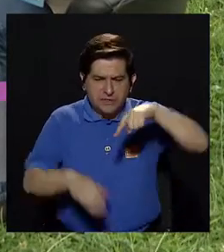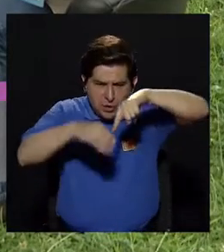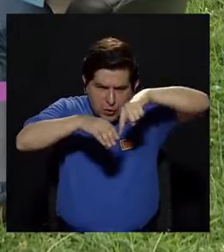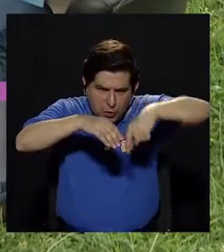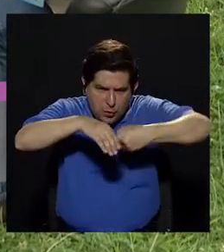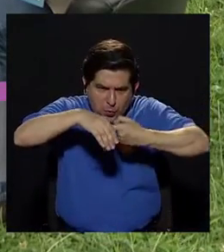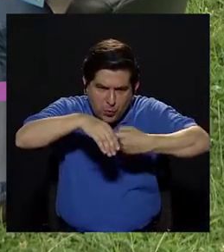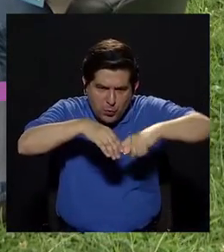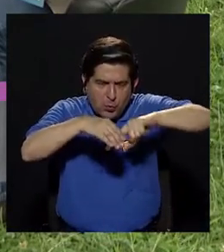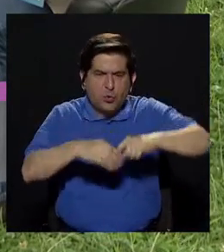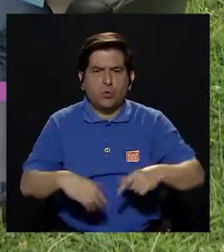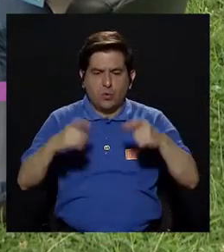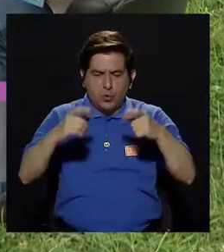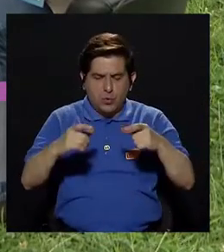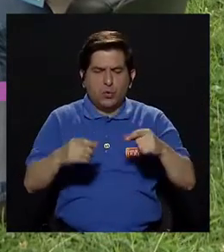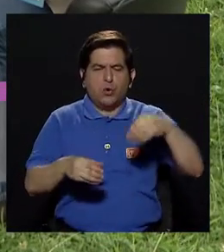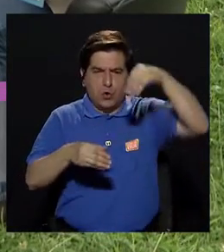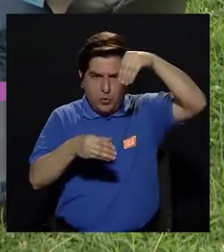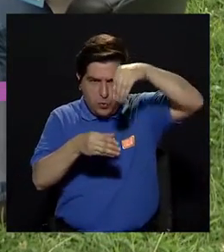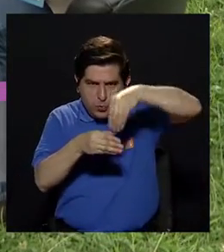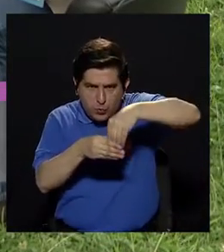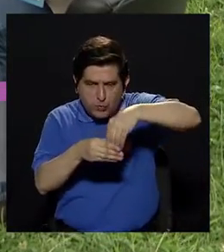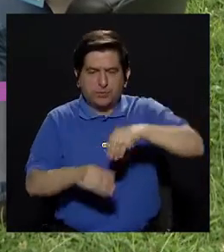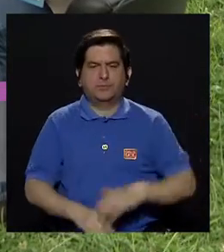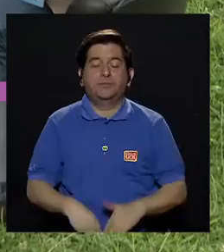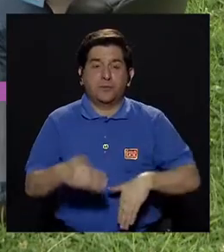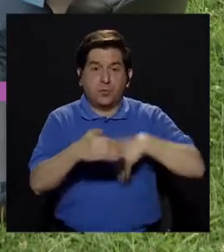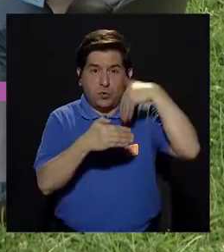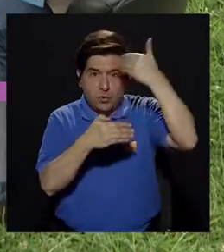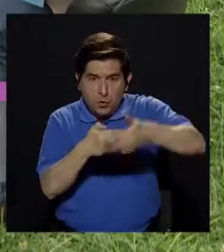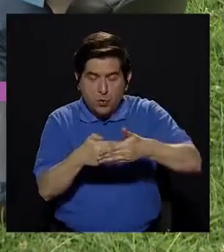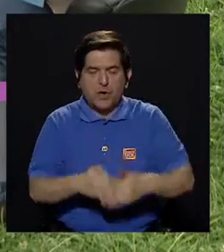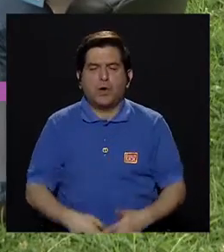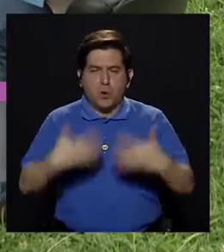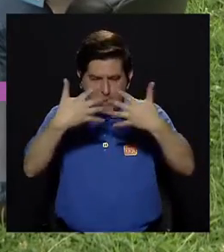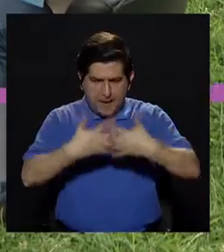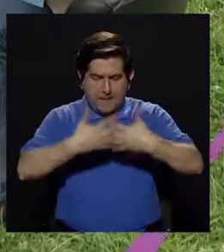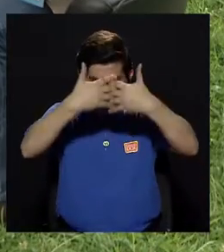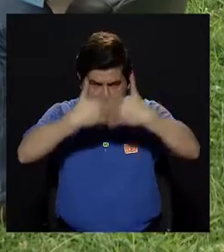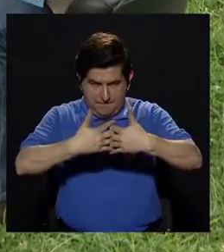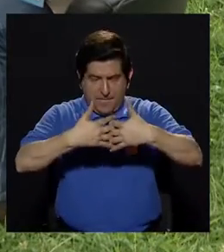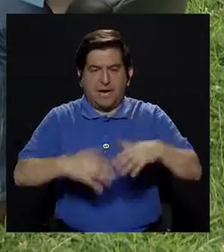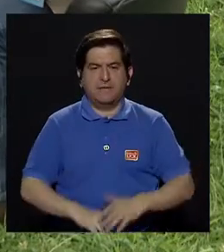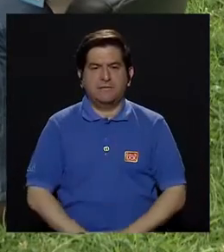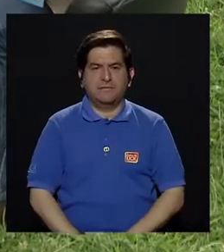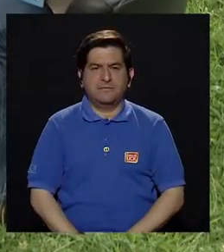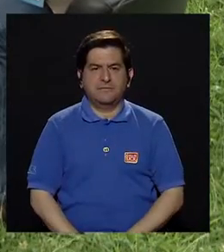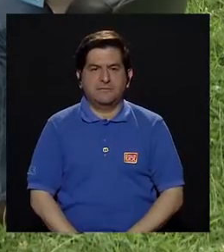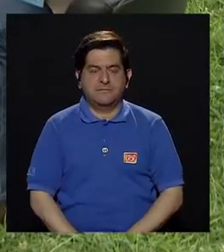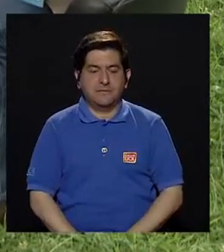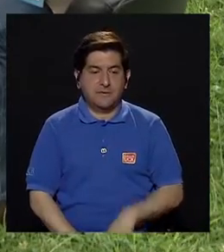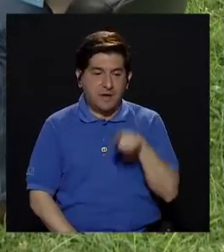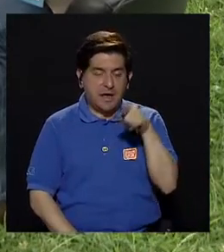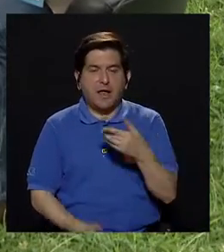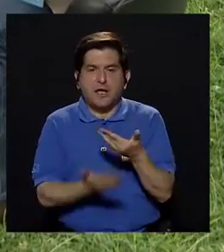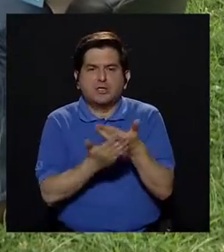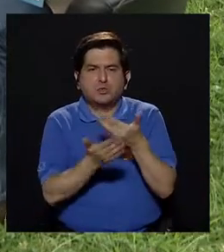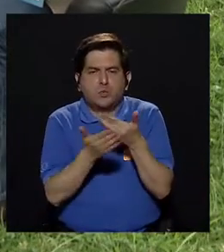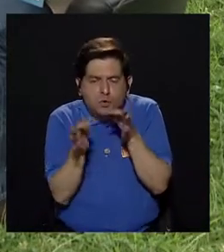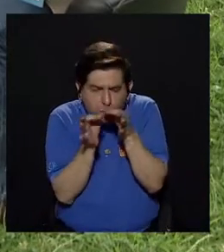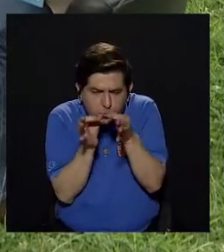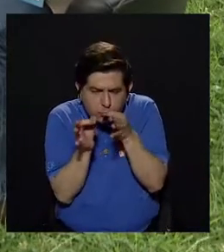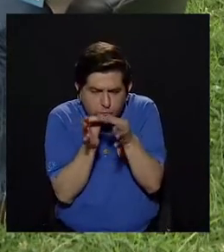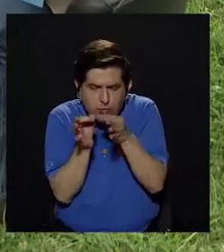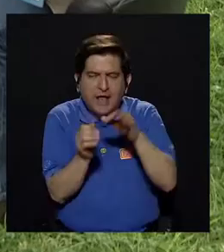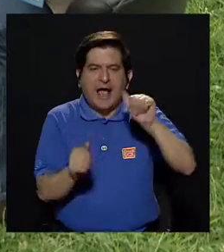una paletita y se pone en un líquido. Entonces, luego eso pasa a una máquina, ¿verdad? Si es por la... se llama prueba